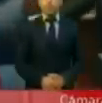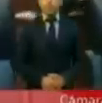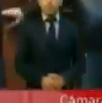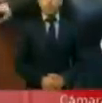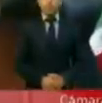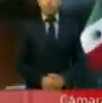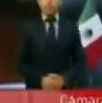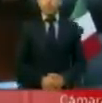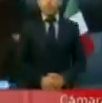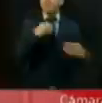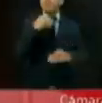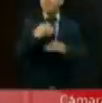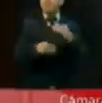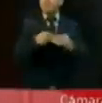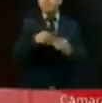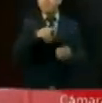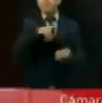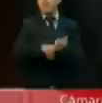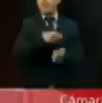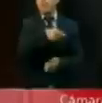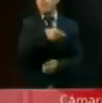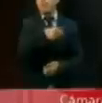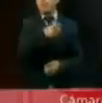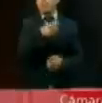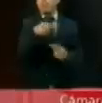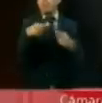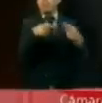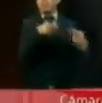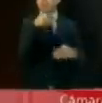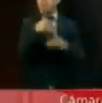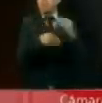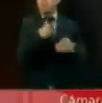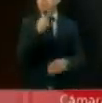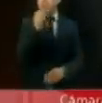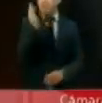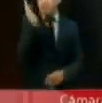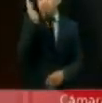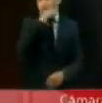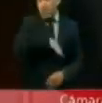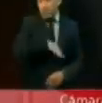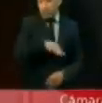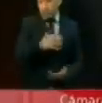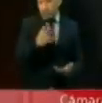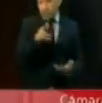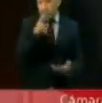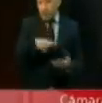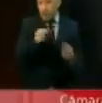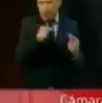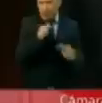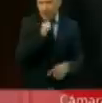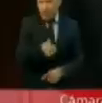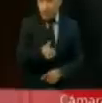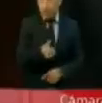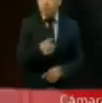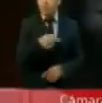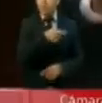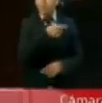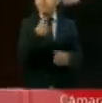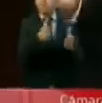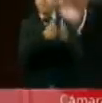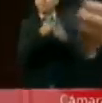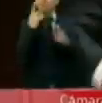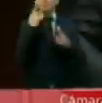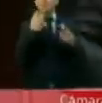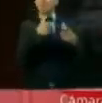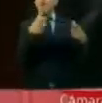porque efectivamente hoy en el Senado hubo chipote con sangre. Los morenistas no lograron la mayoría calificada para aprobar el